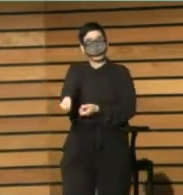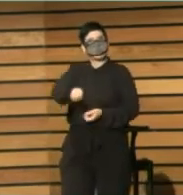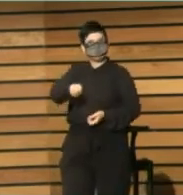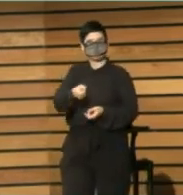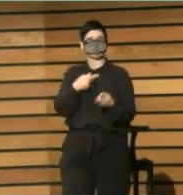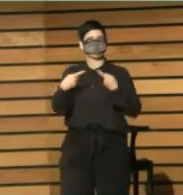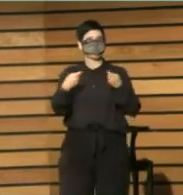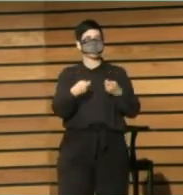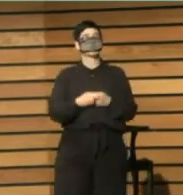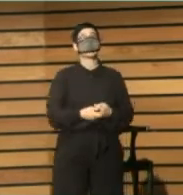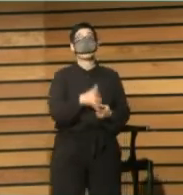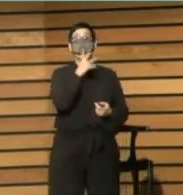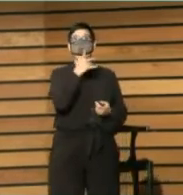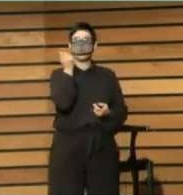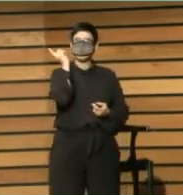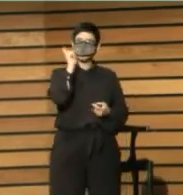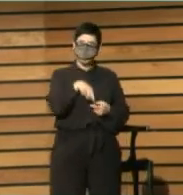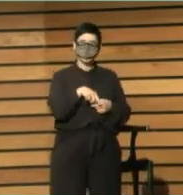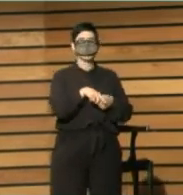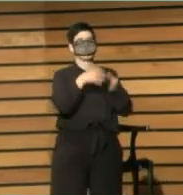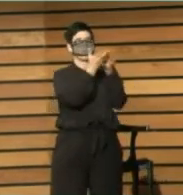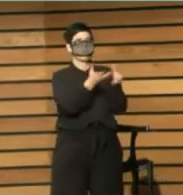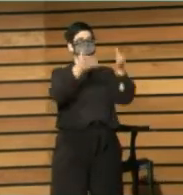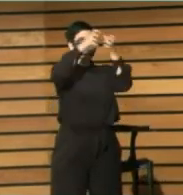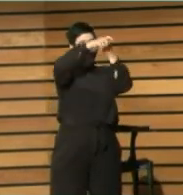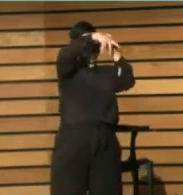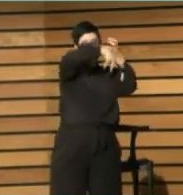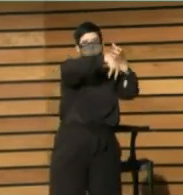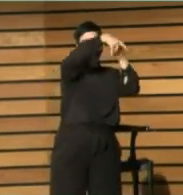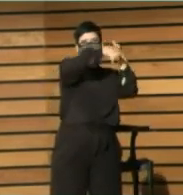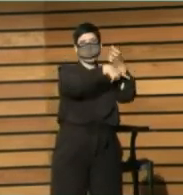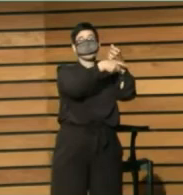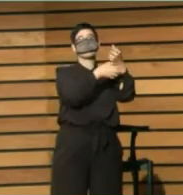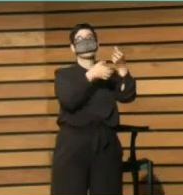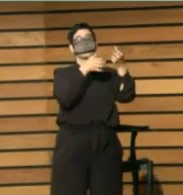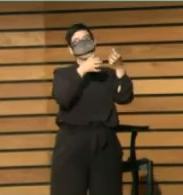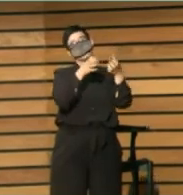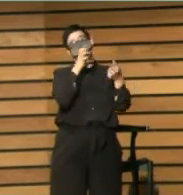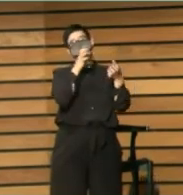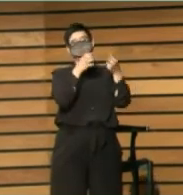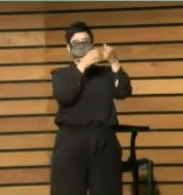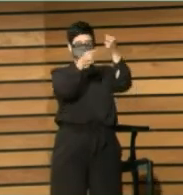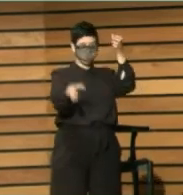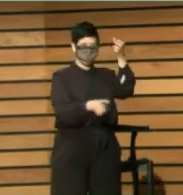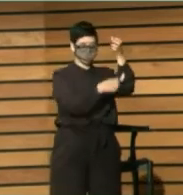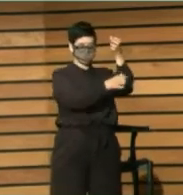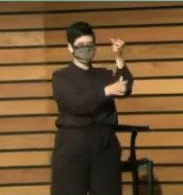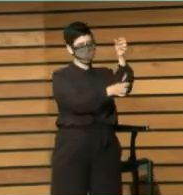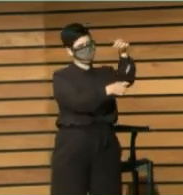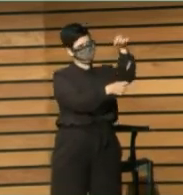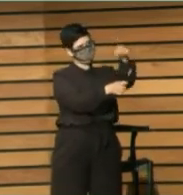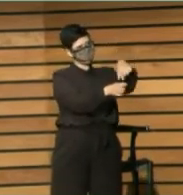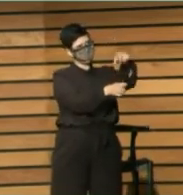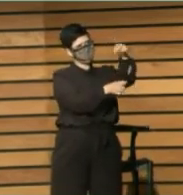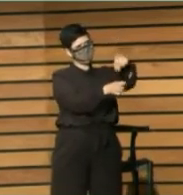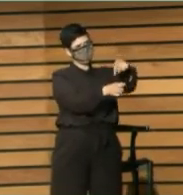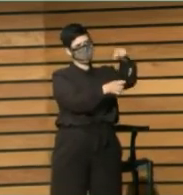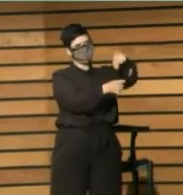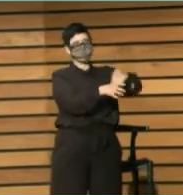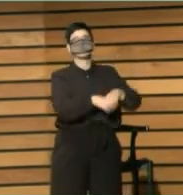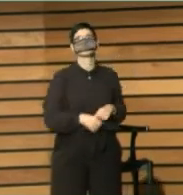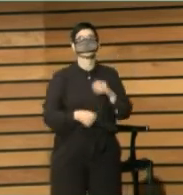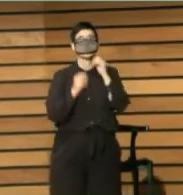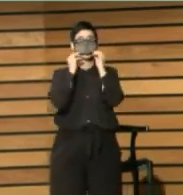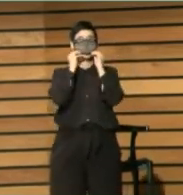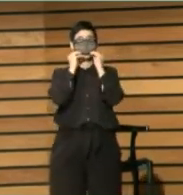la destiladera, donde había un vaso de metal con pinchos para que la gente no la desperdiciara. Había en la casa también